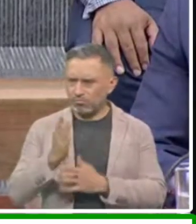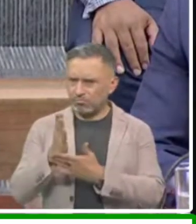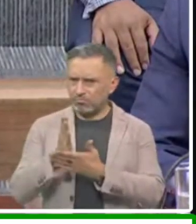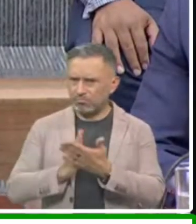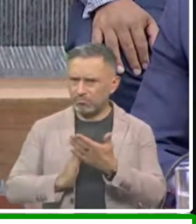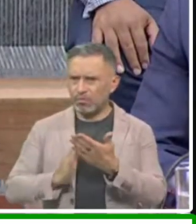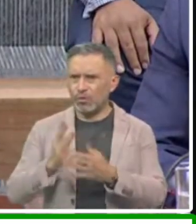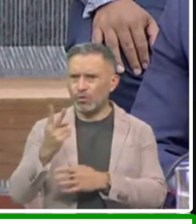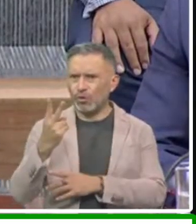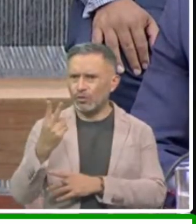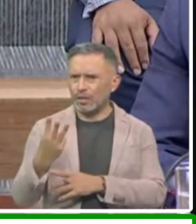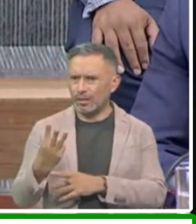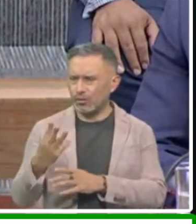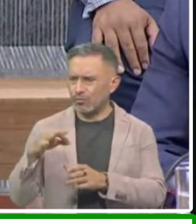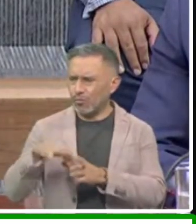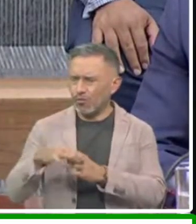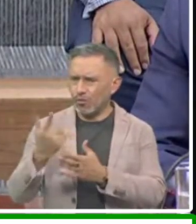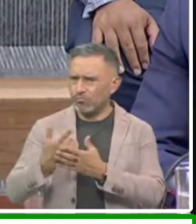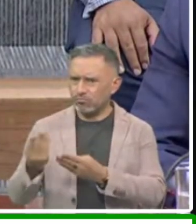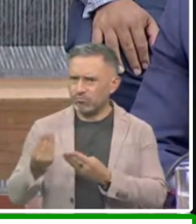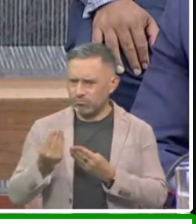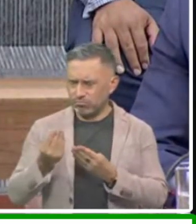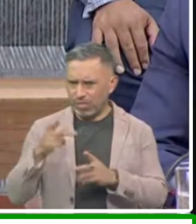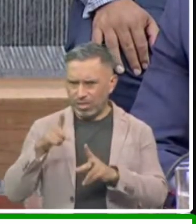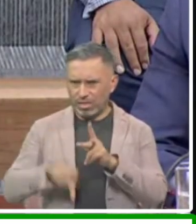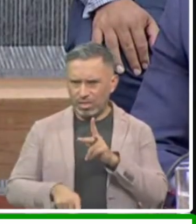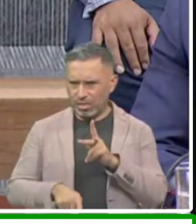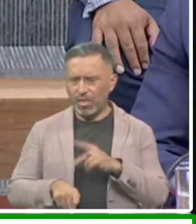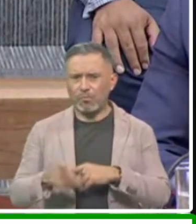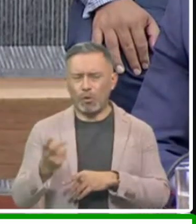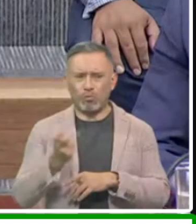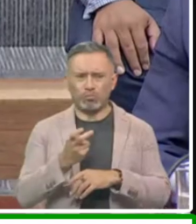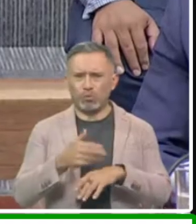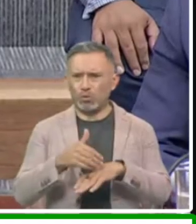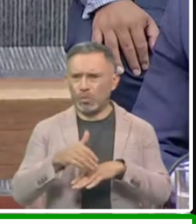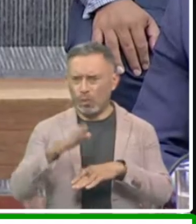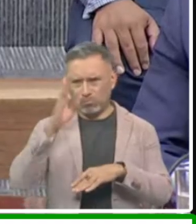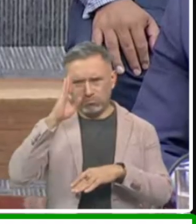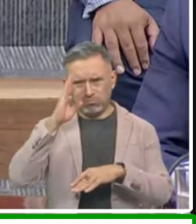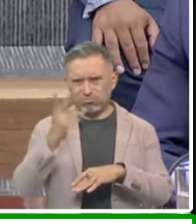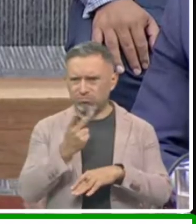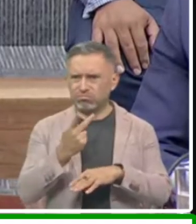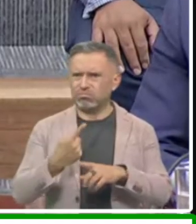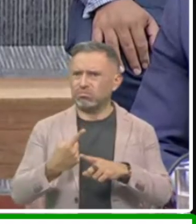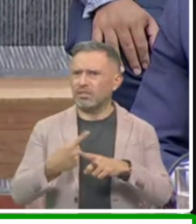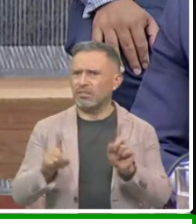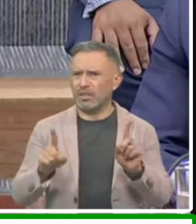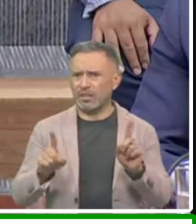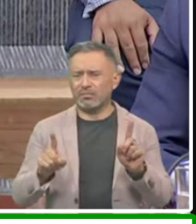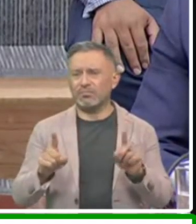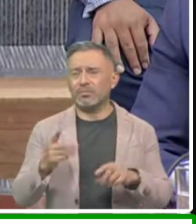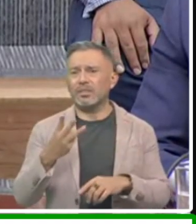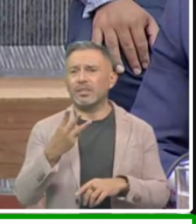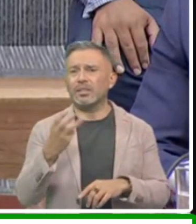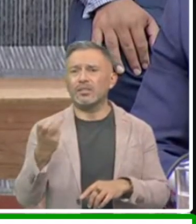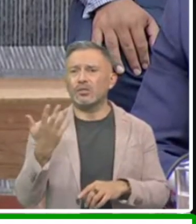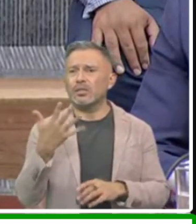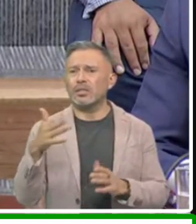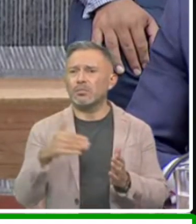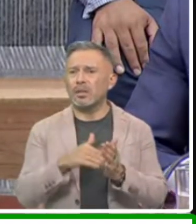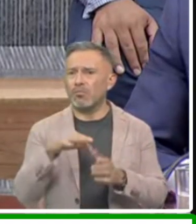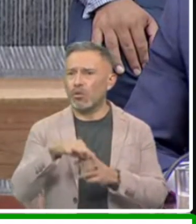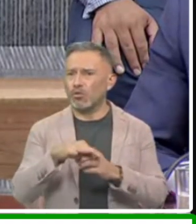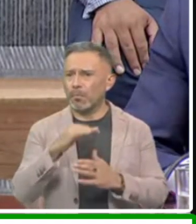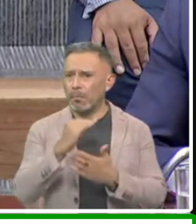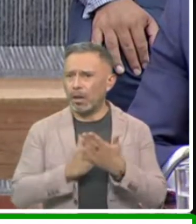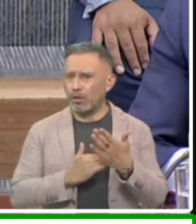Vamos a ir a esta sesión del INE hoy 7 de junio del 2024. Hoy la tarea